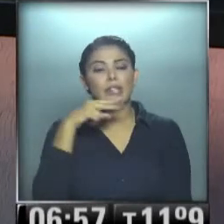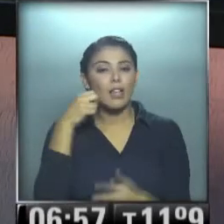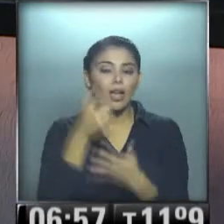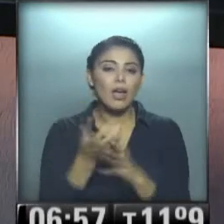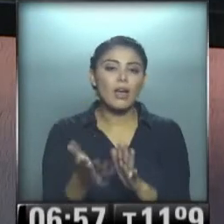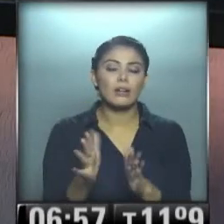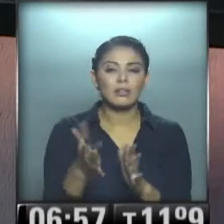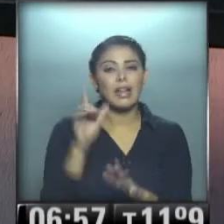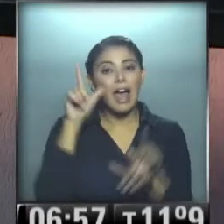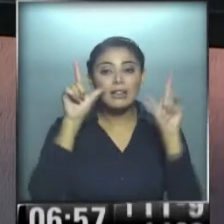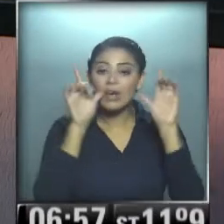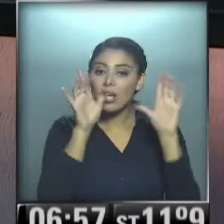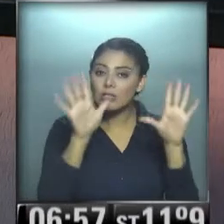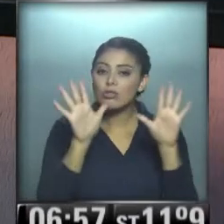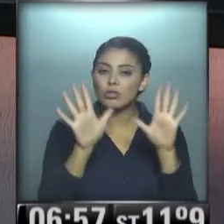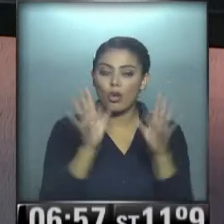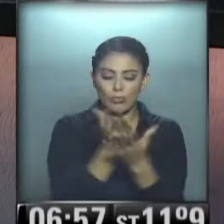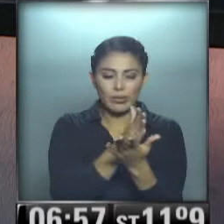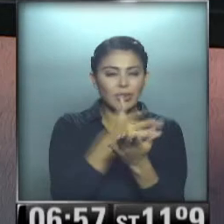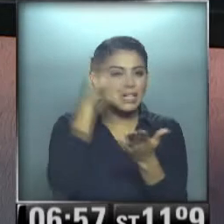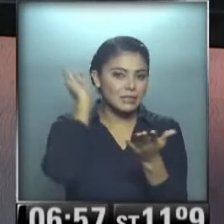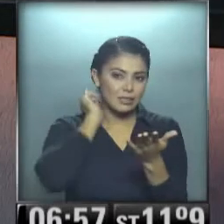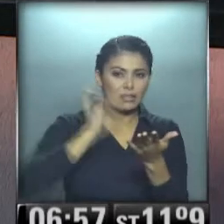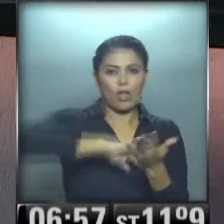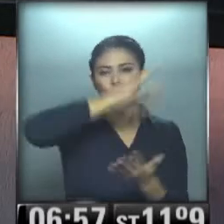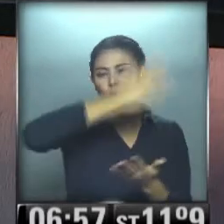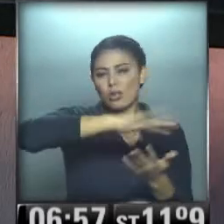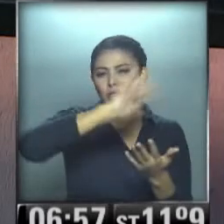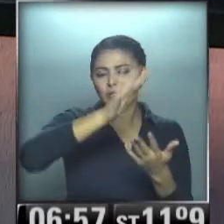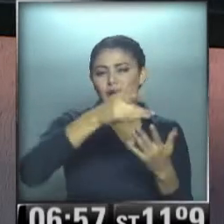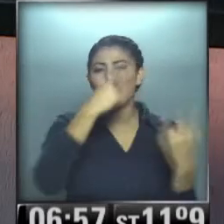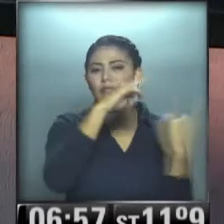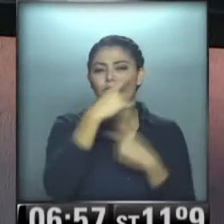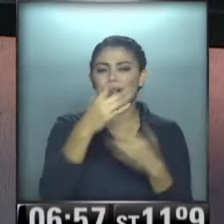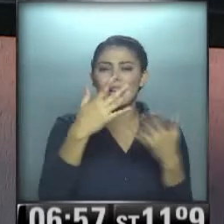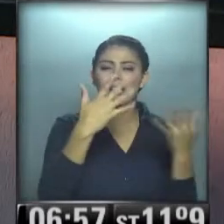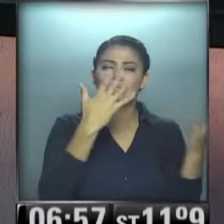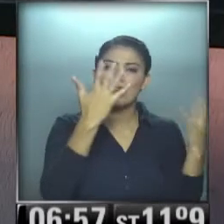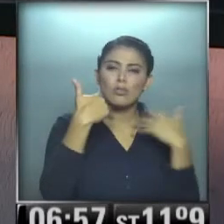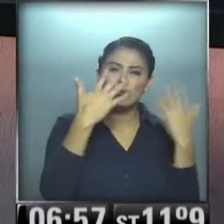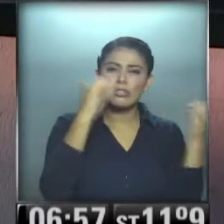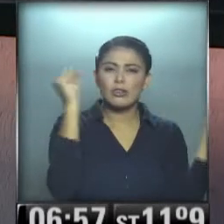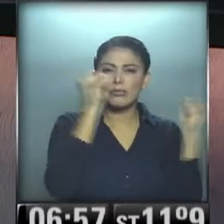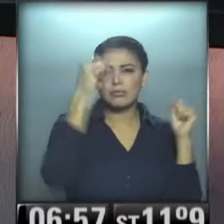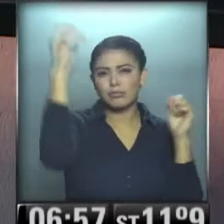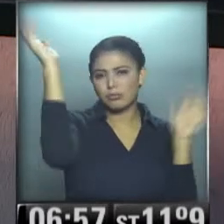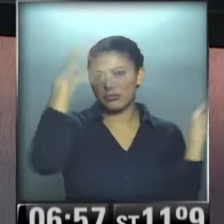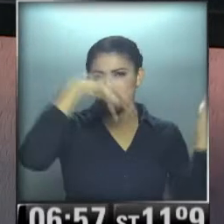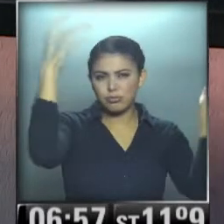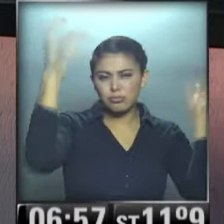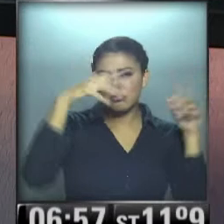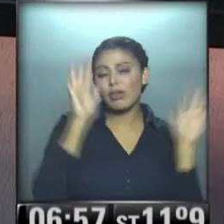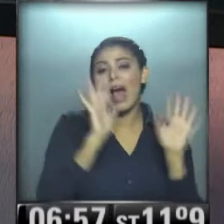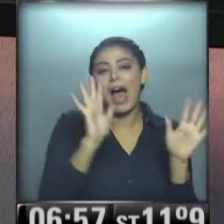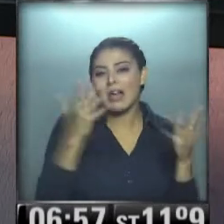que estemos atentos, la zona cordillerana está siendo afectada por varios sistemas de mal tiempo en estos días, típico de la época del año en la que